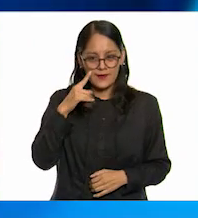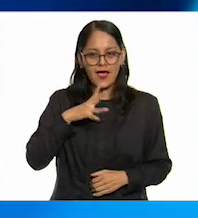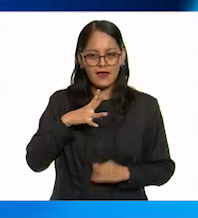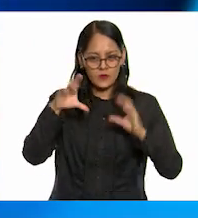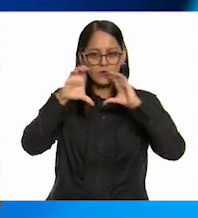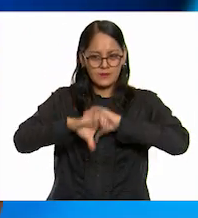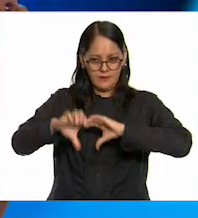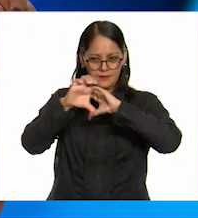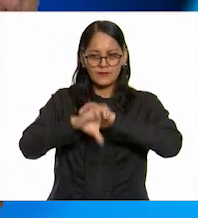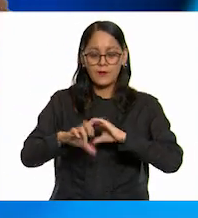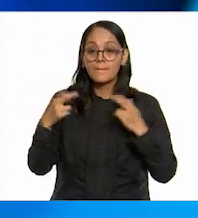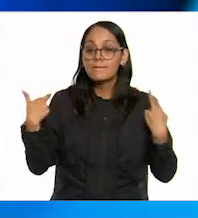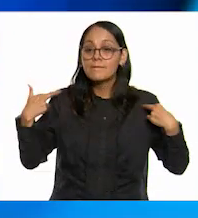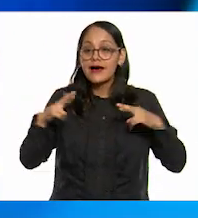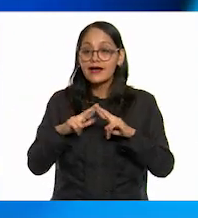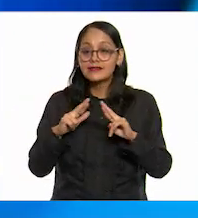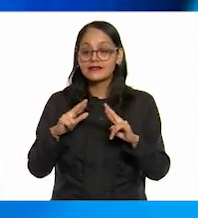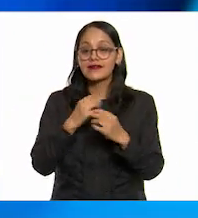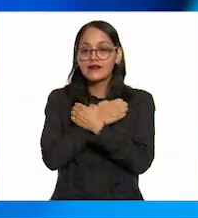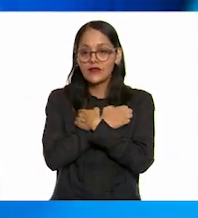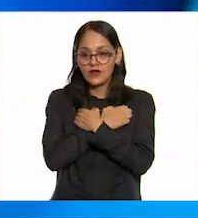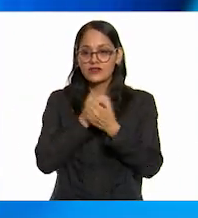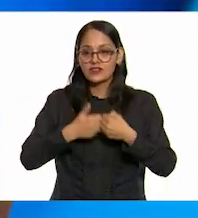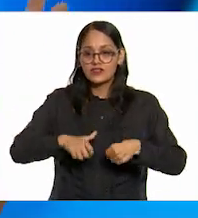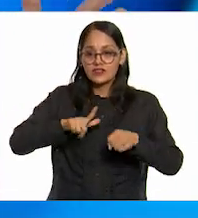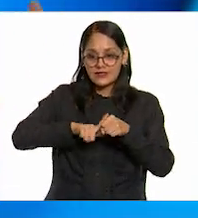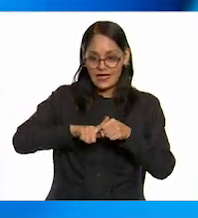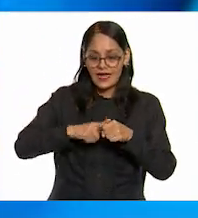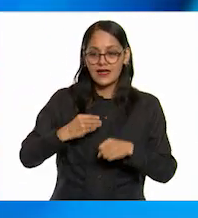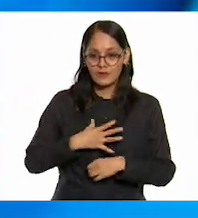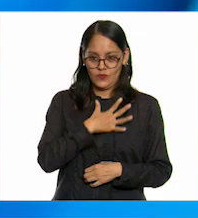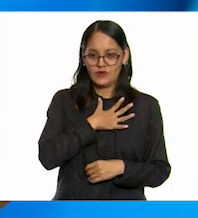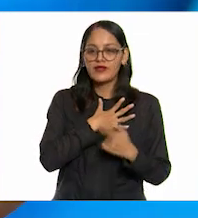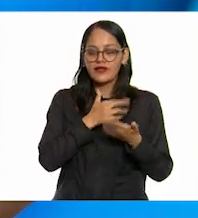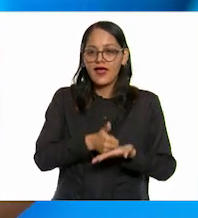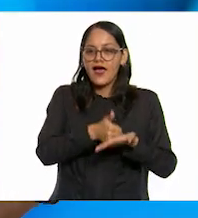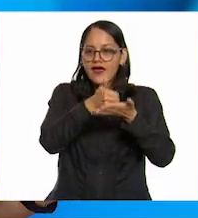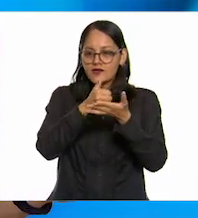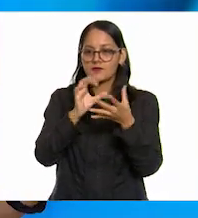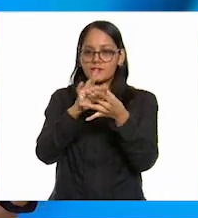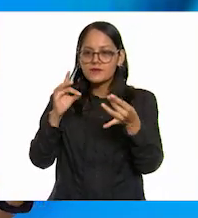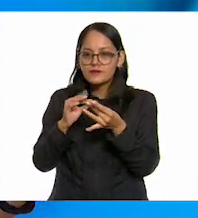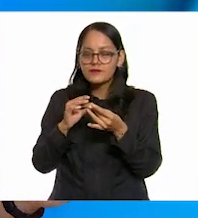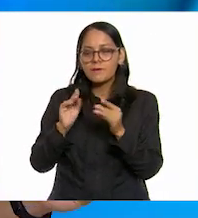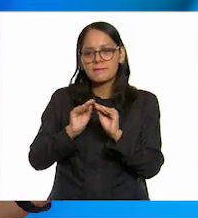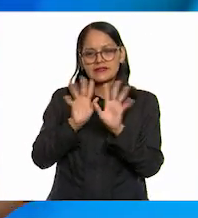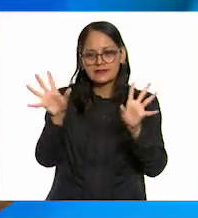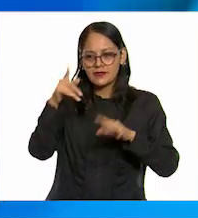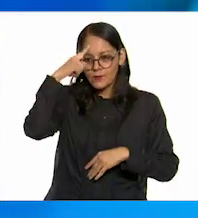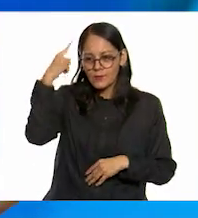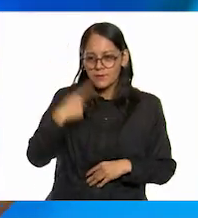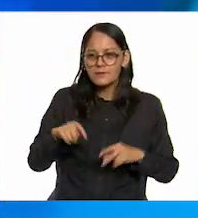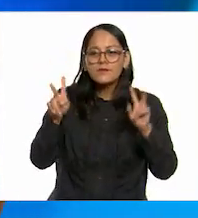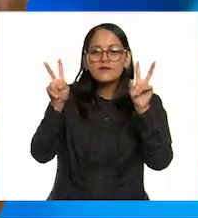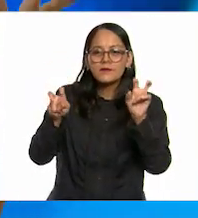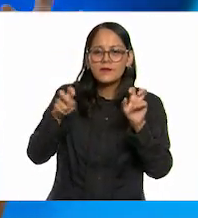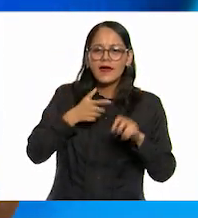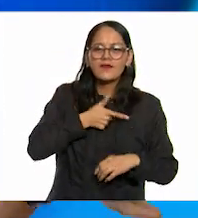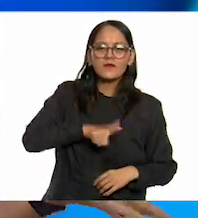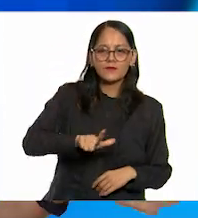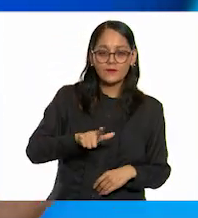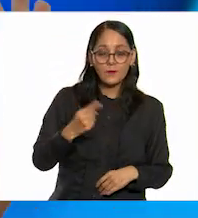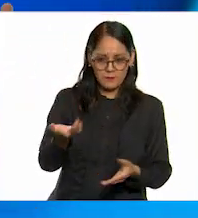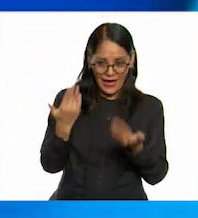las maestras de educación socioemocional hicieron para explicarnos esto del desagrado. ¿Qué te parece si